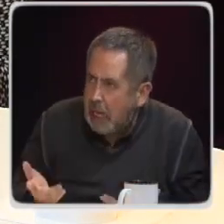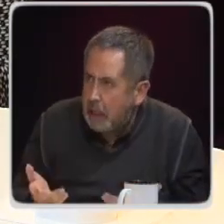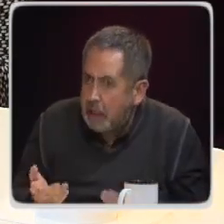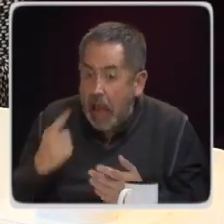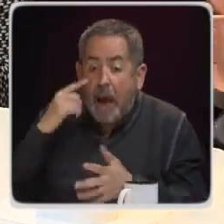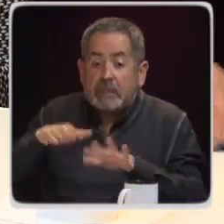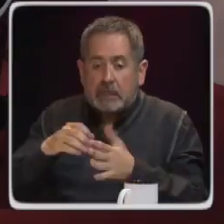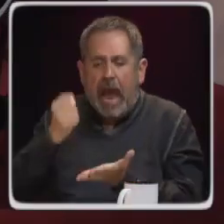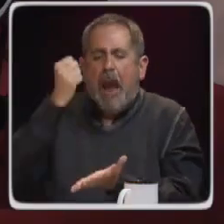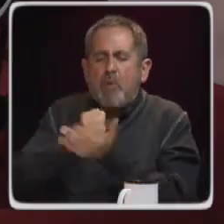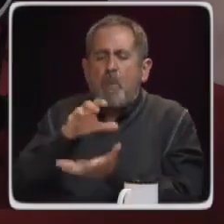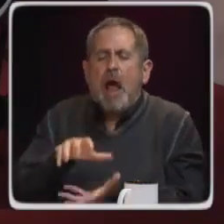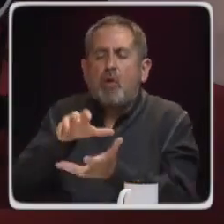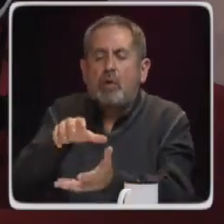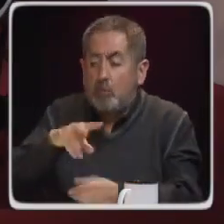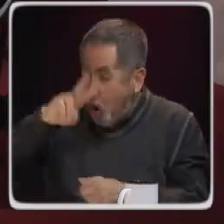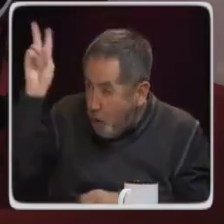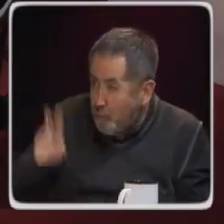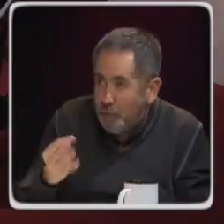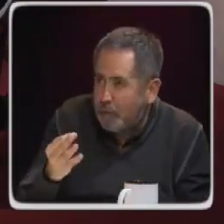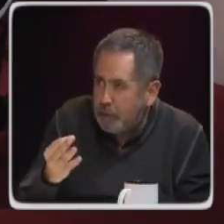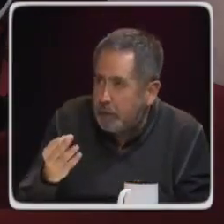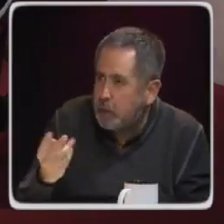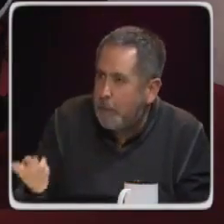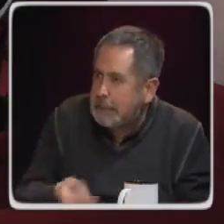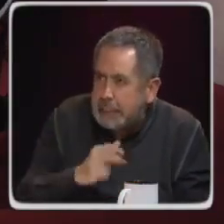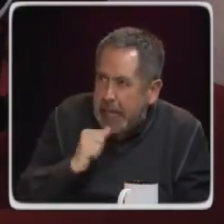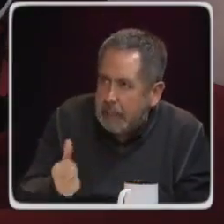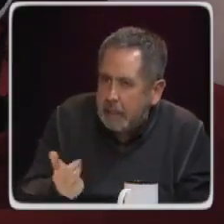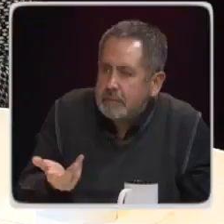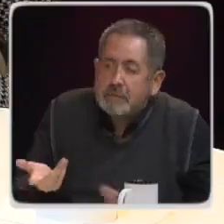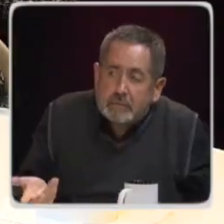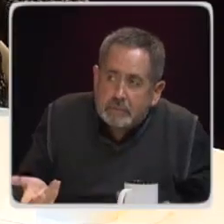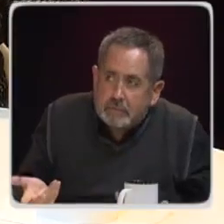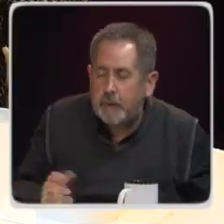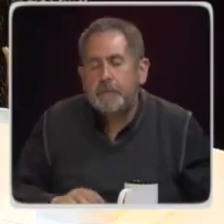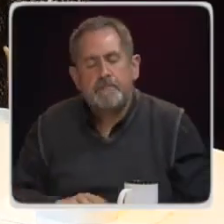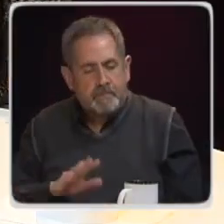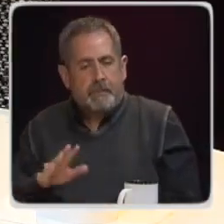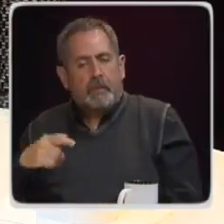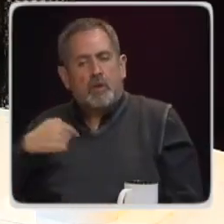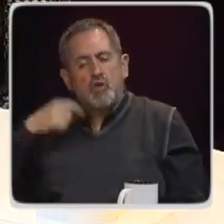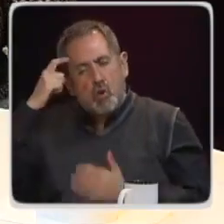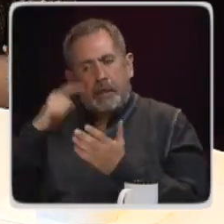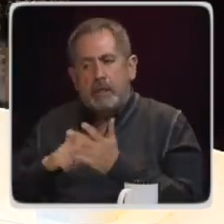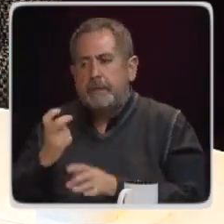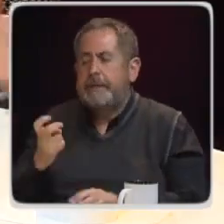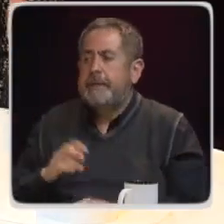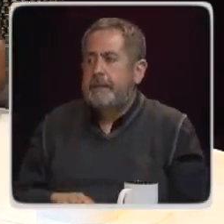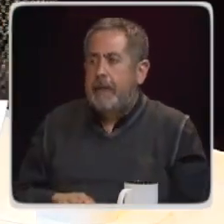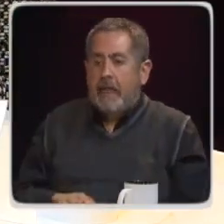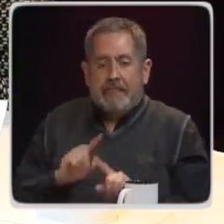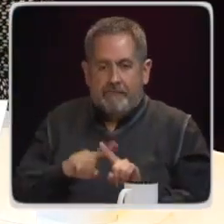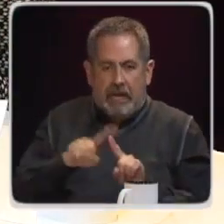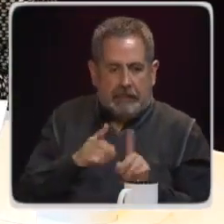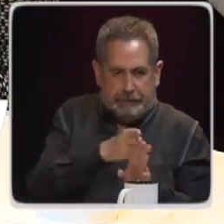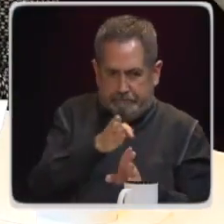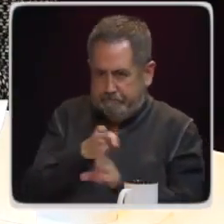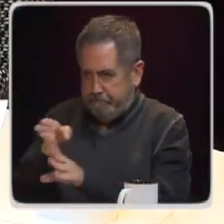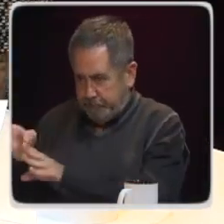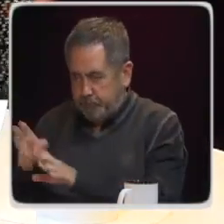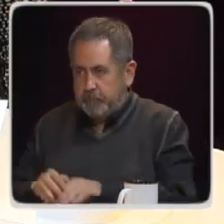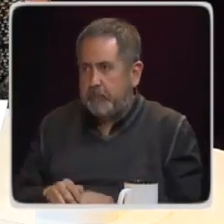de señas mexicana es fundamental, porque ahora lo que hacemos en la Comisión de Atención a Grupos Vulnerables es ponerlo al centro, discutirlo como